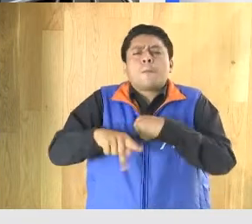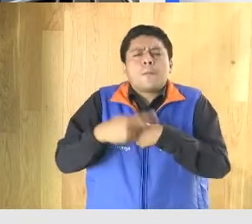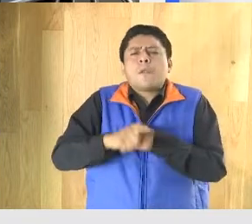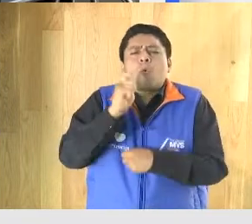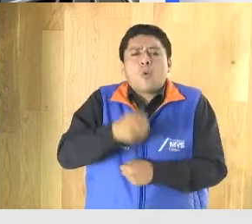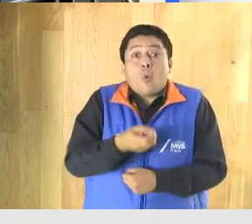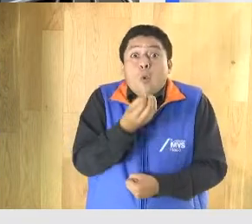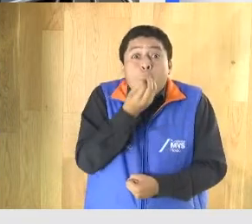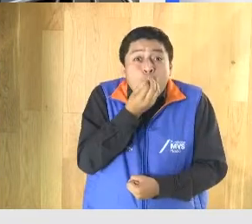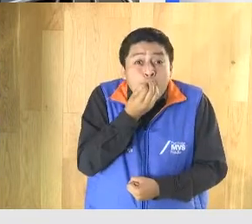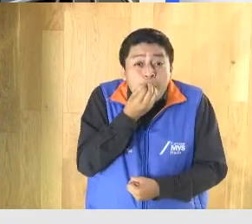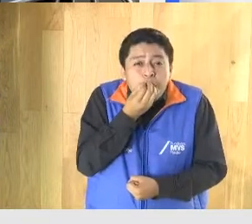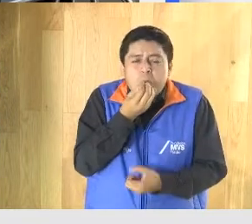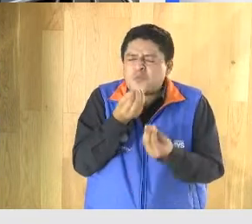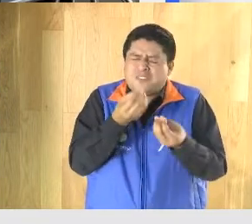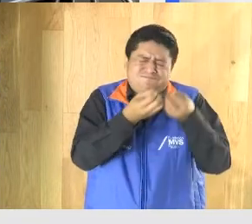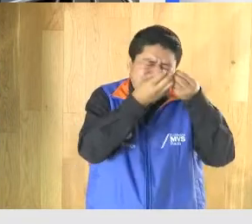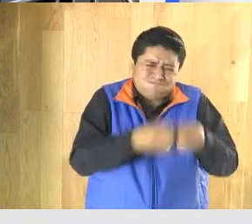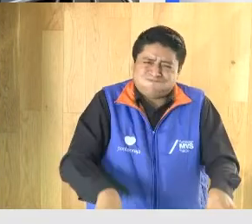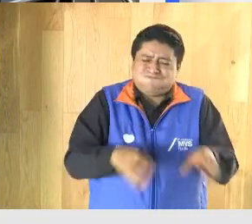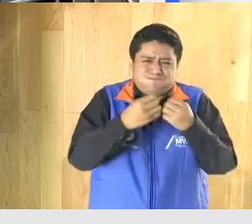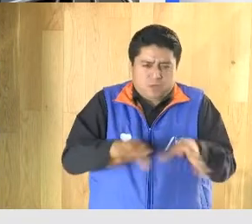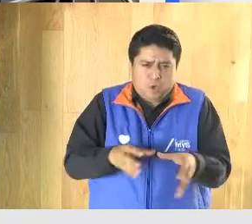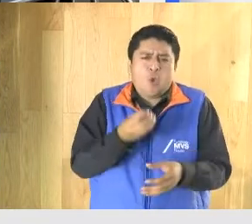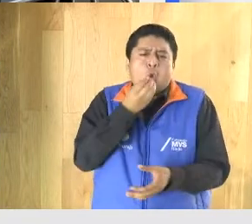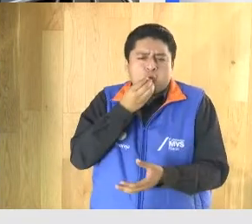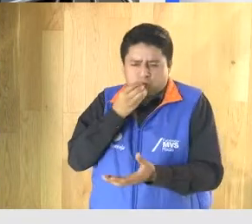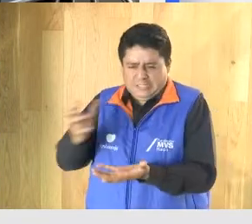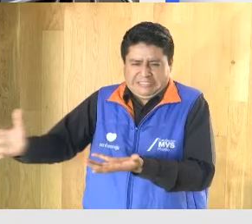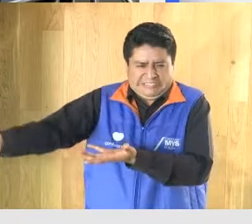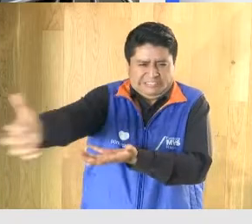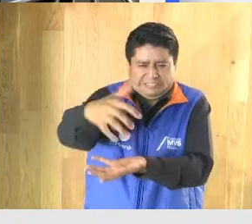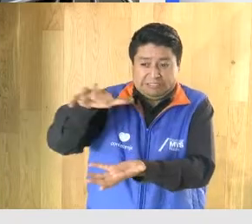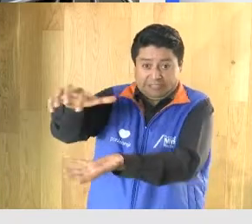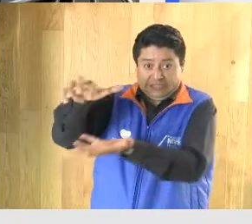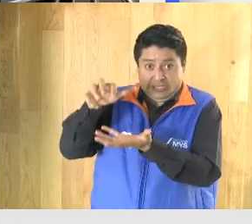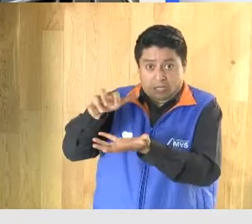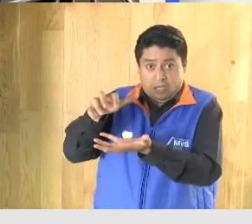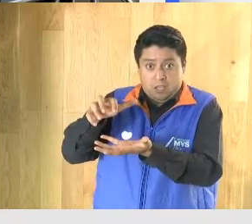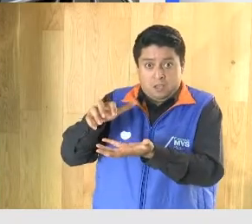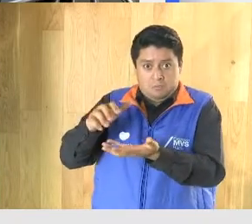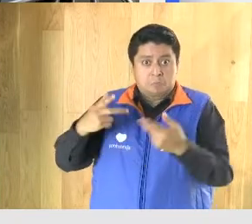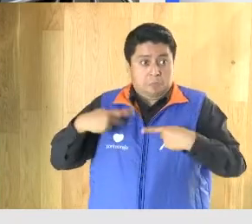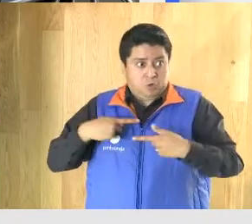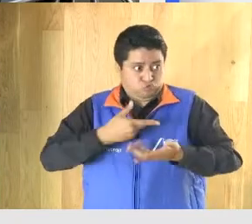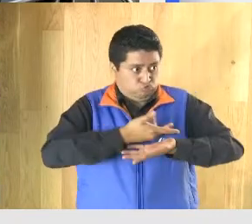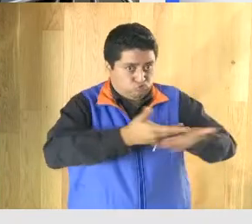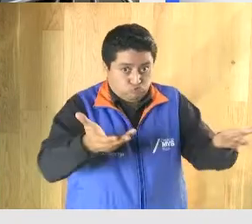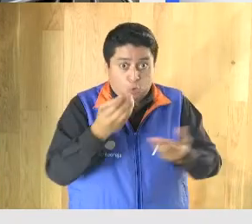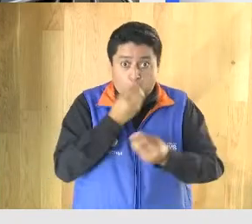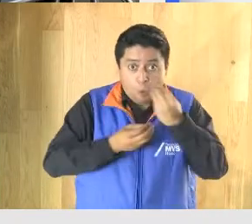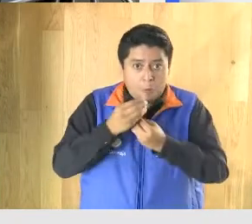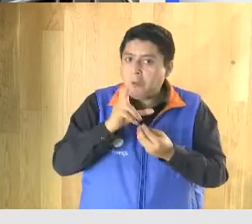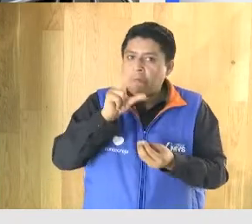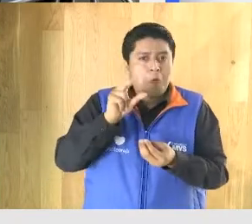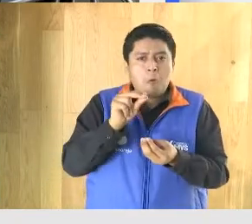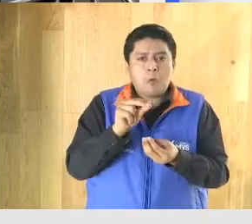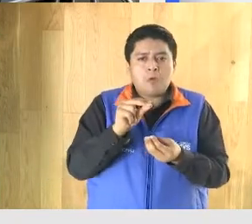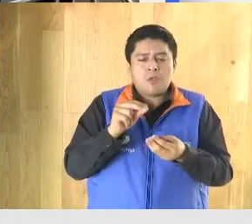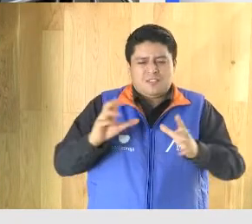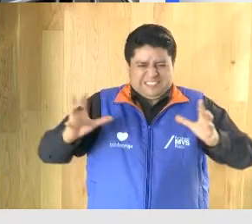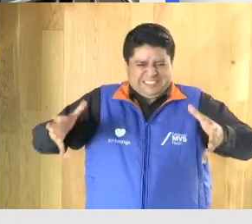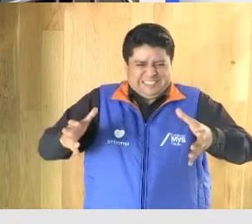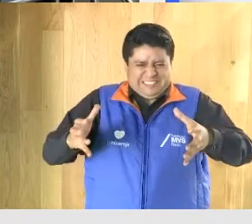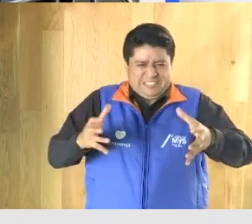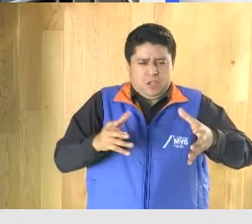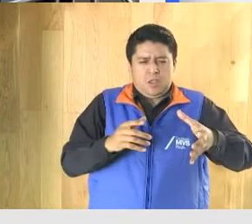Fijaros que 1/3 de los alimentos que se producen para consumo humano nunca llegan a consumirse, con el impacto que tiene, no solamente desde